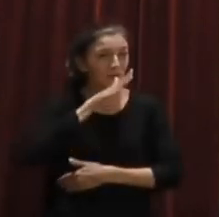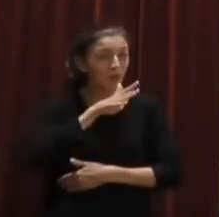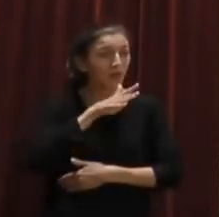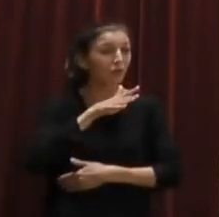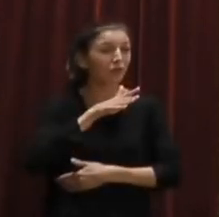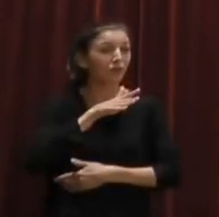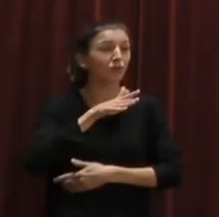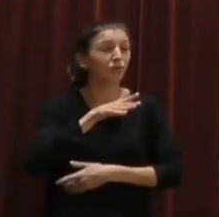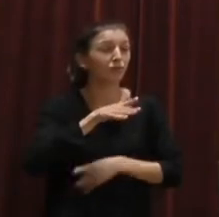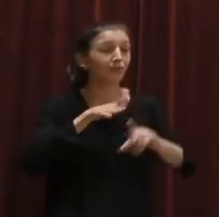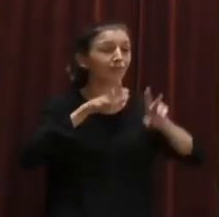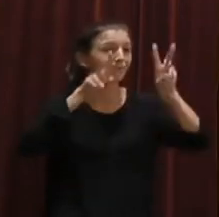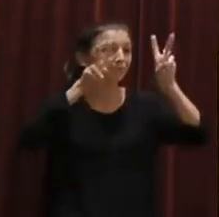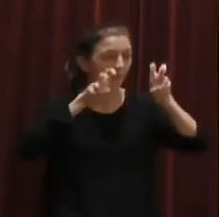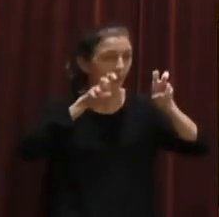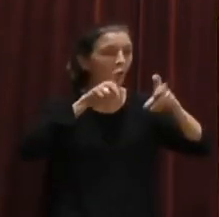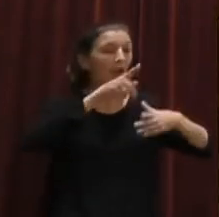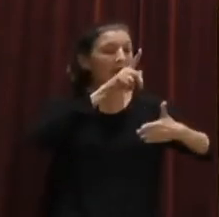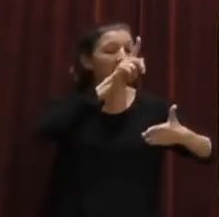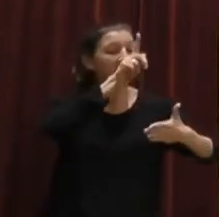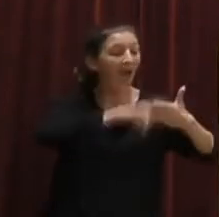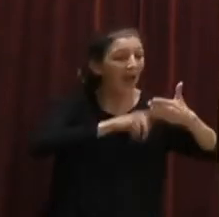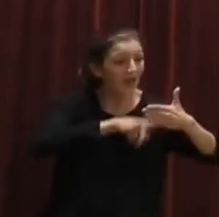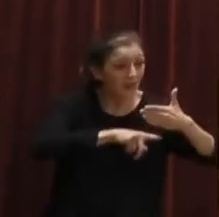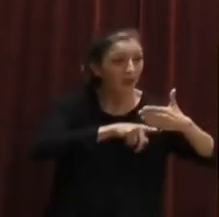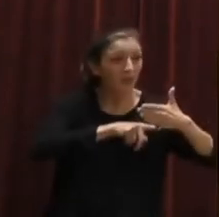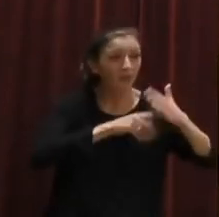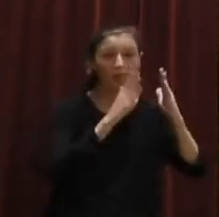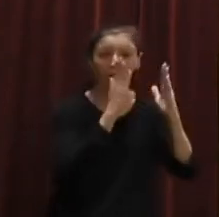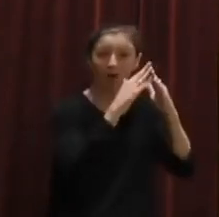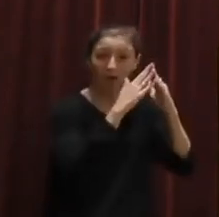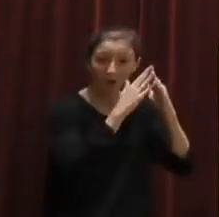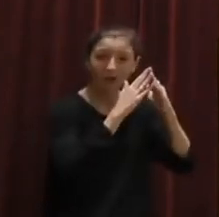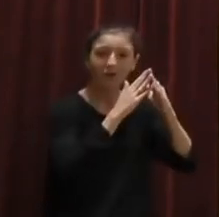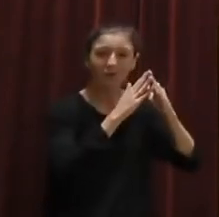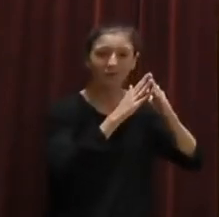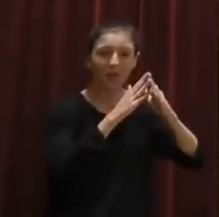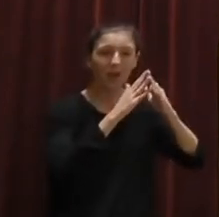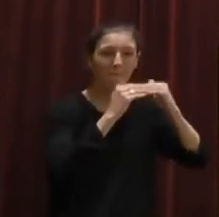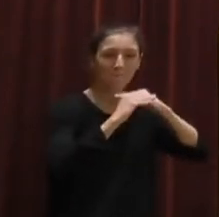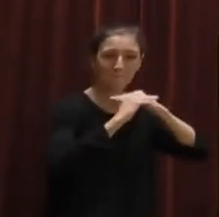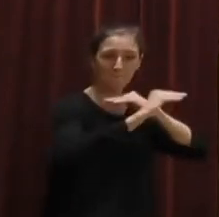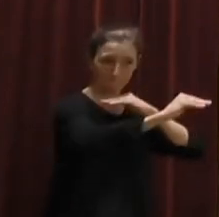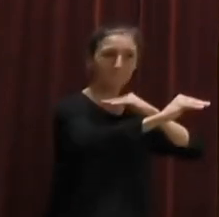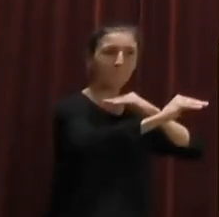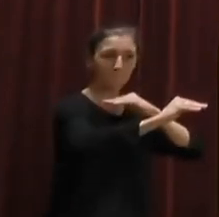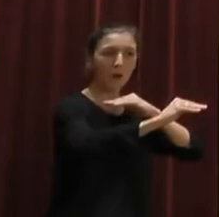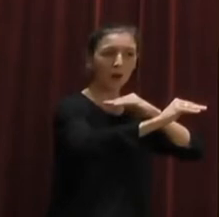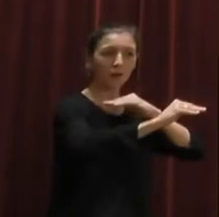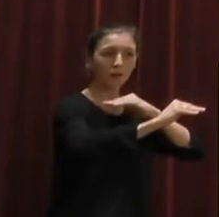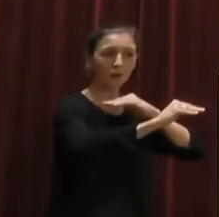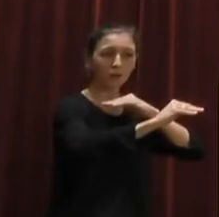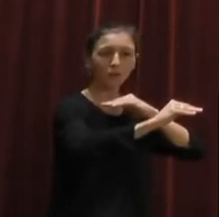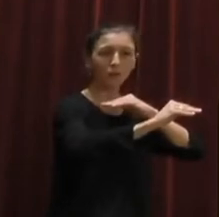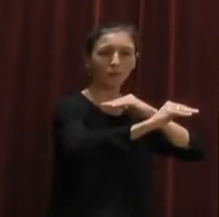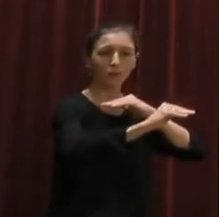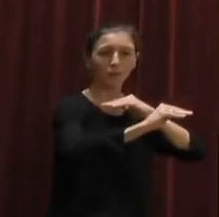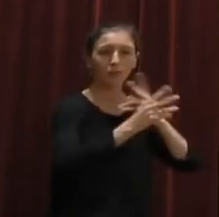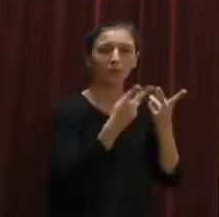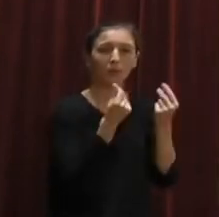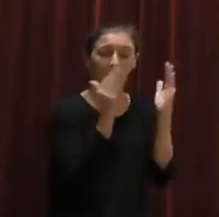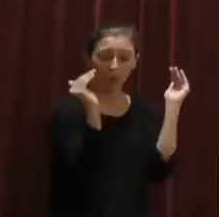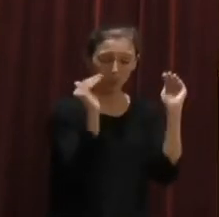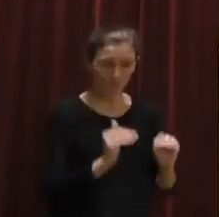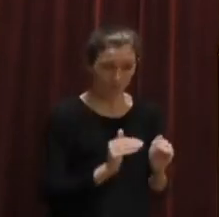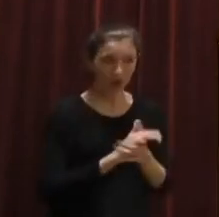enfría el mercado del alquiler y bajan los precios de vivienda a medida que van incorporándose viviendas a este mercado.